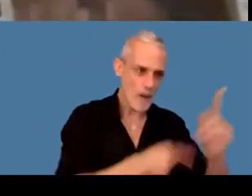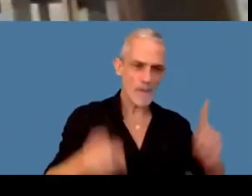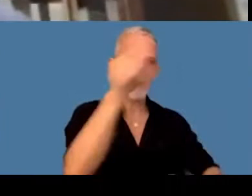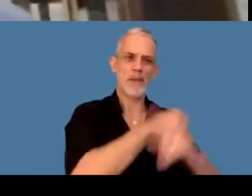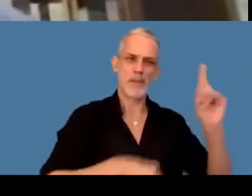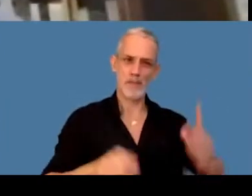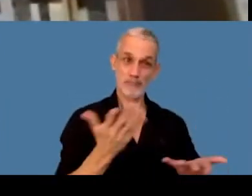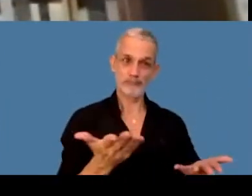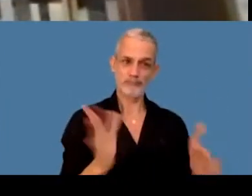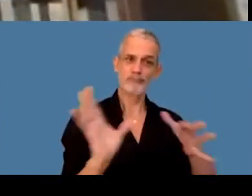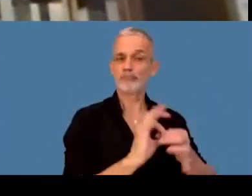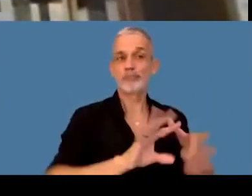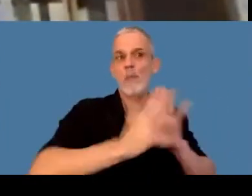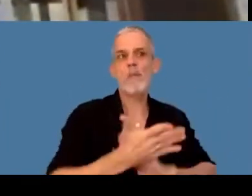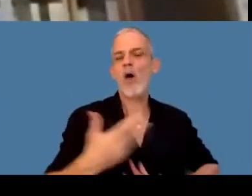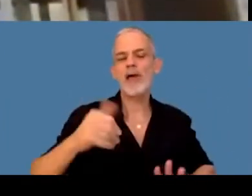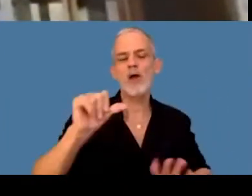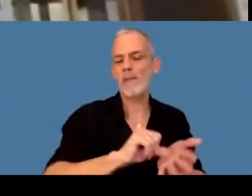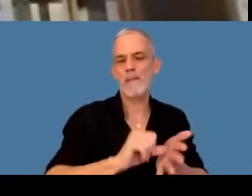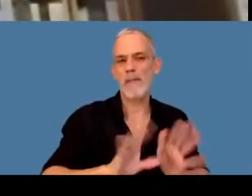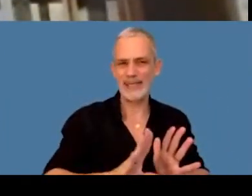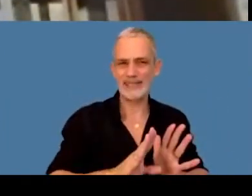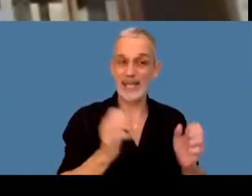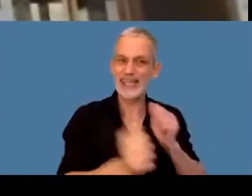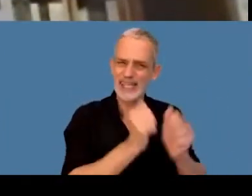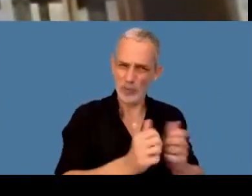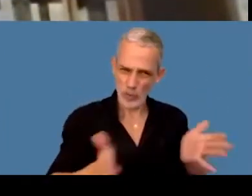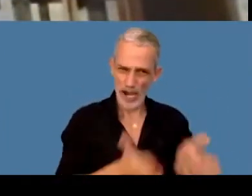está vinculado a un modelo de país industrialista.